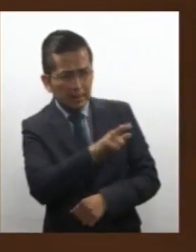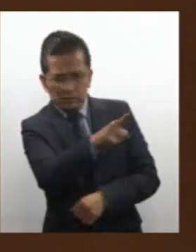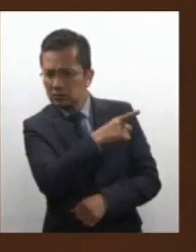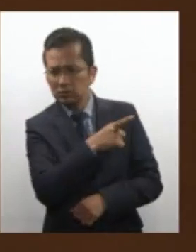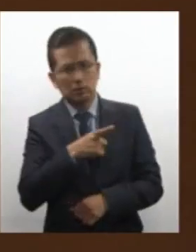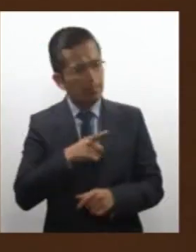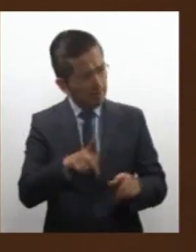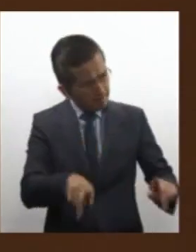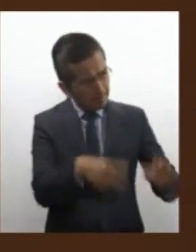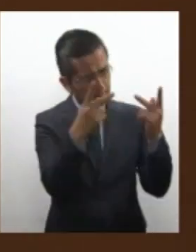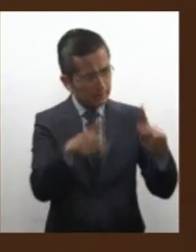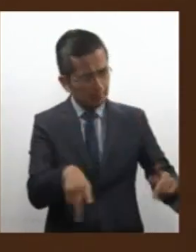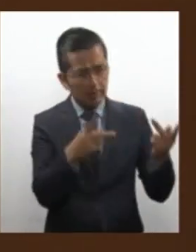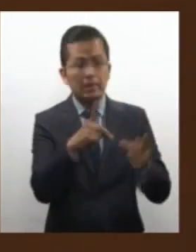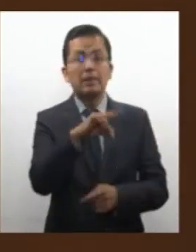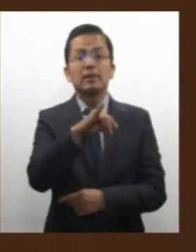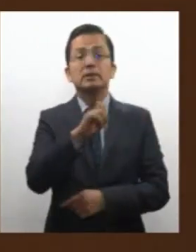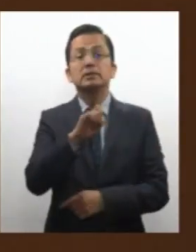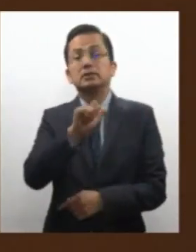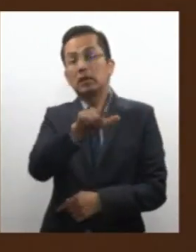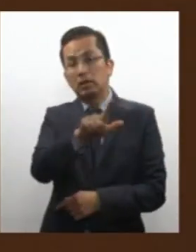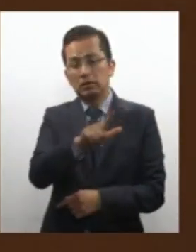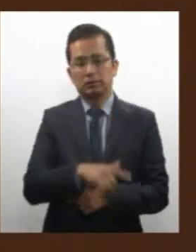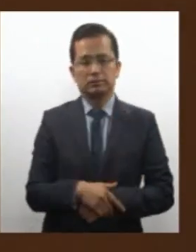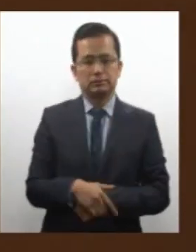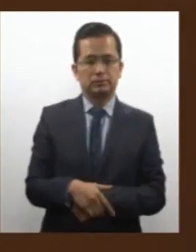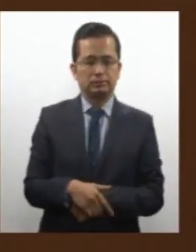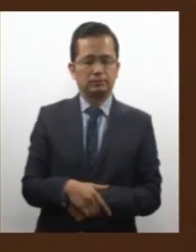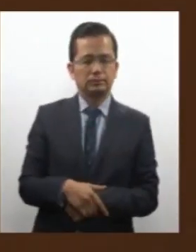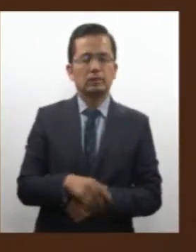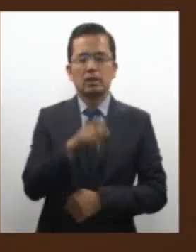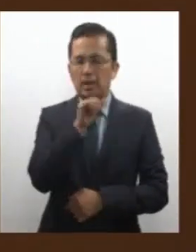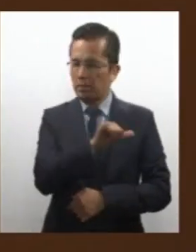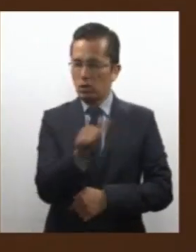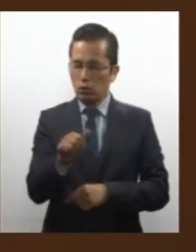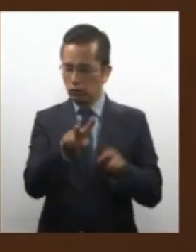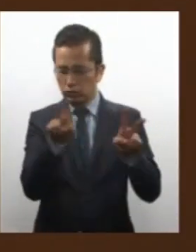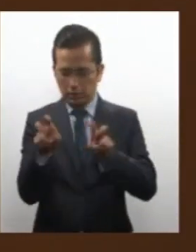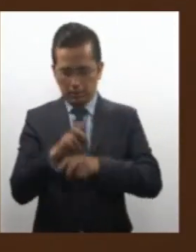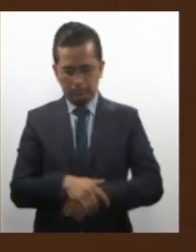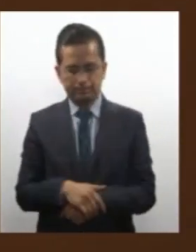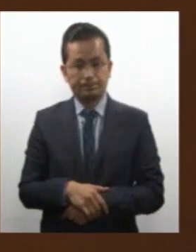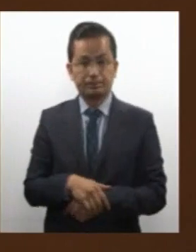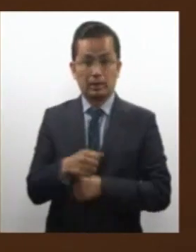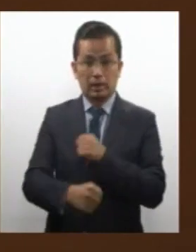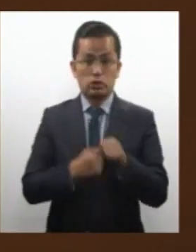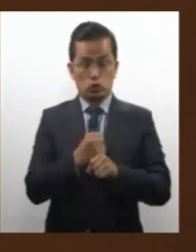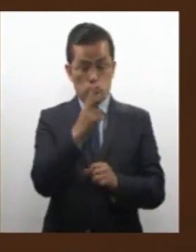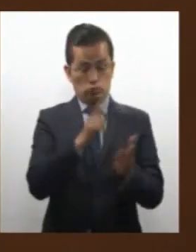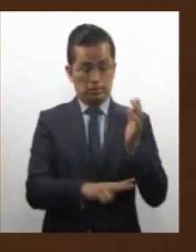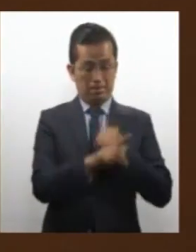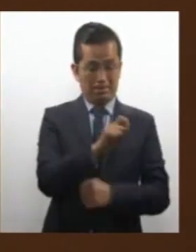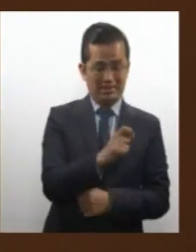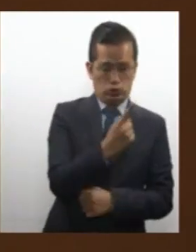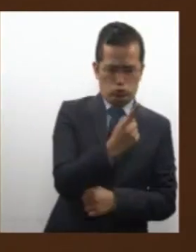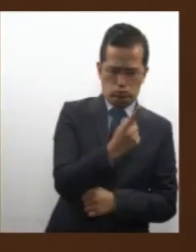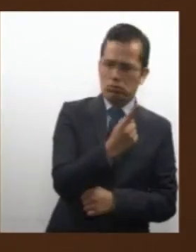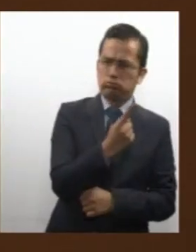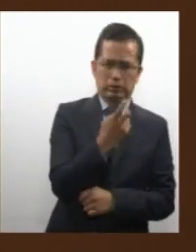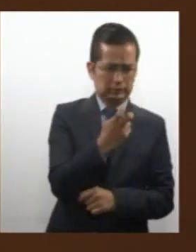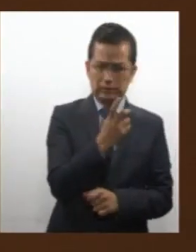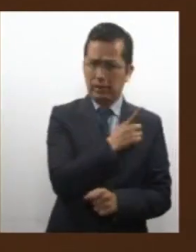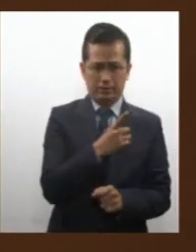que complementa este. En 2021 tenía que entrar en vigor la norma 044 para